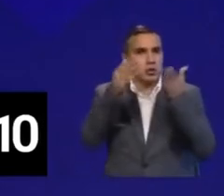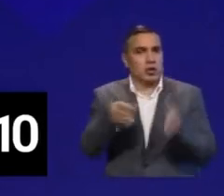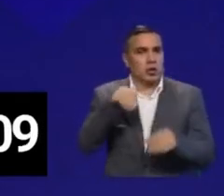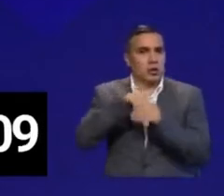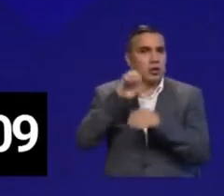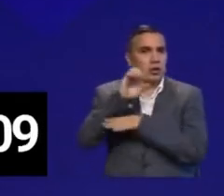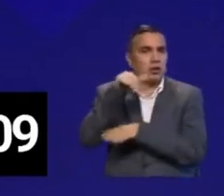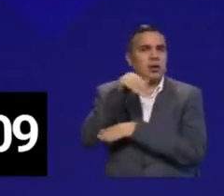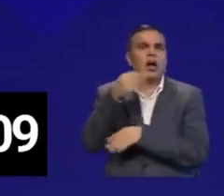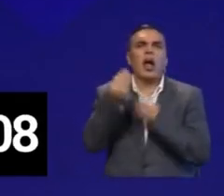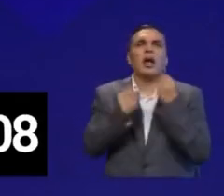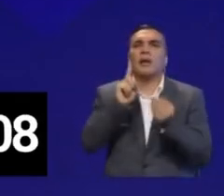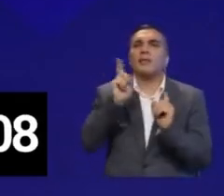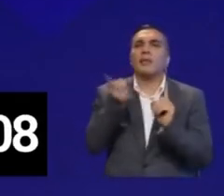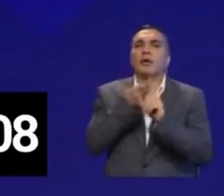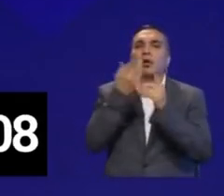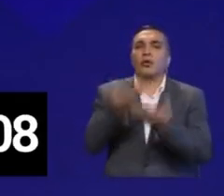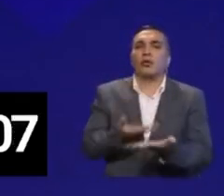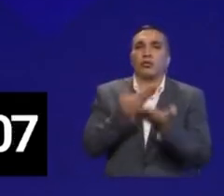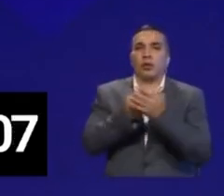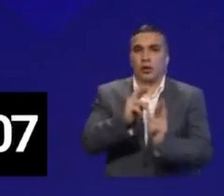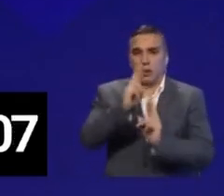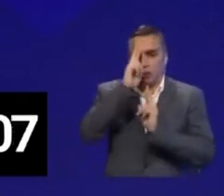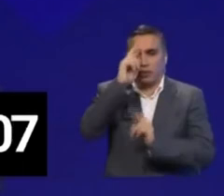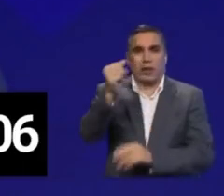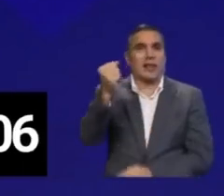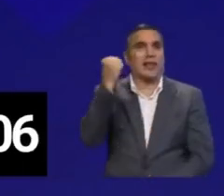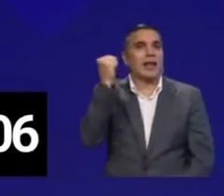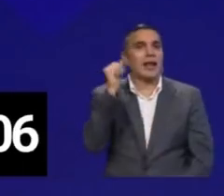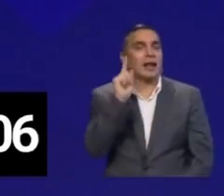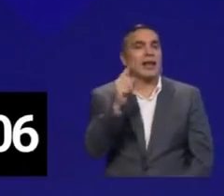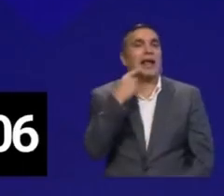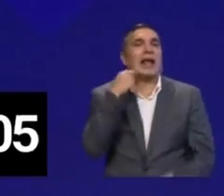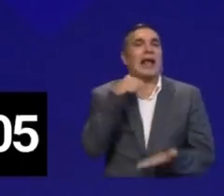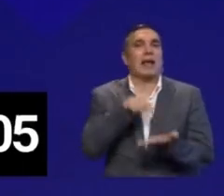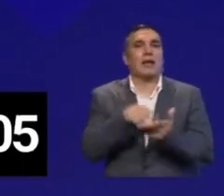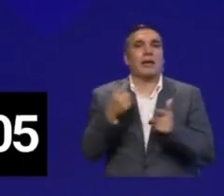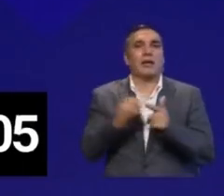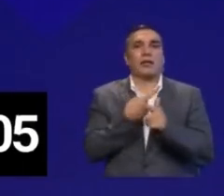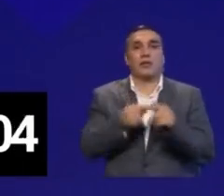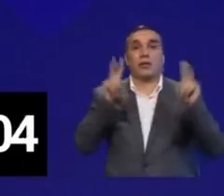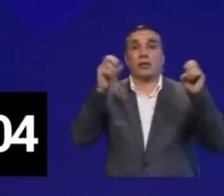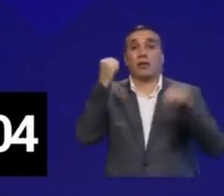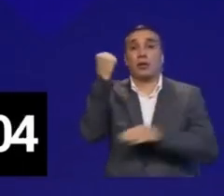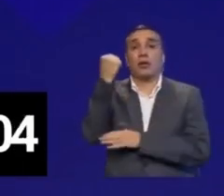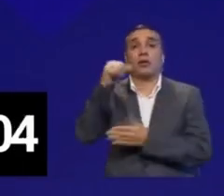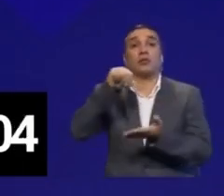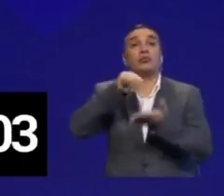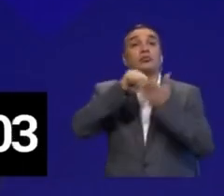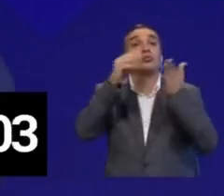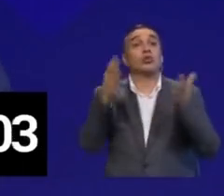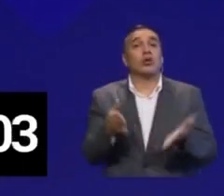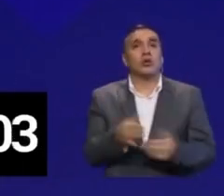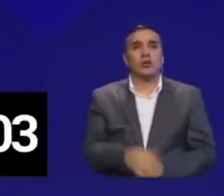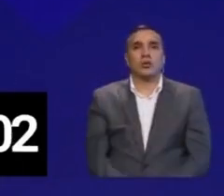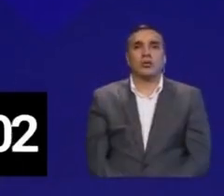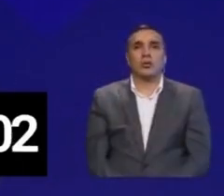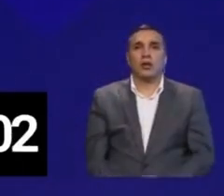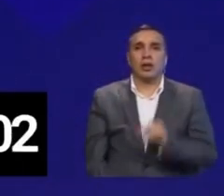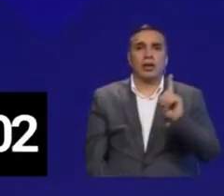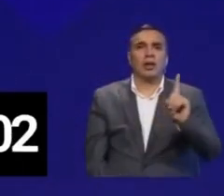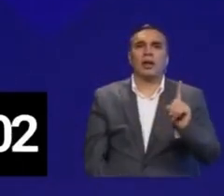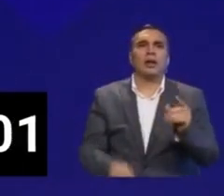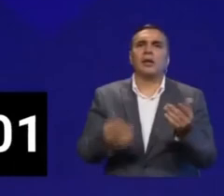es construir una propuesta de respeto a los derechos. Por ejemplo, entonces, respeto a los derechos de los ciudadanos. Y eso tiene